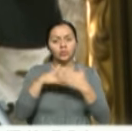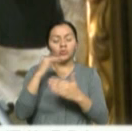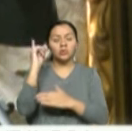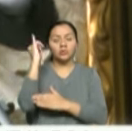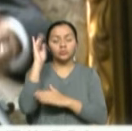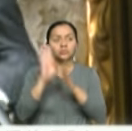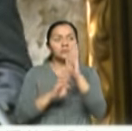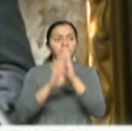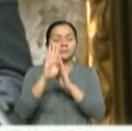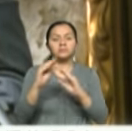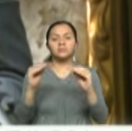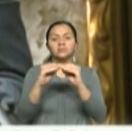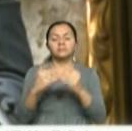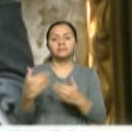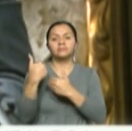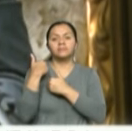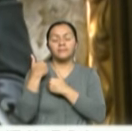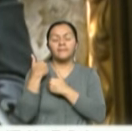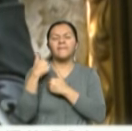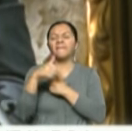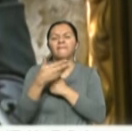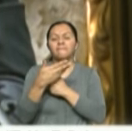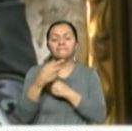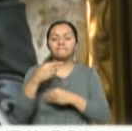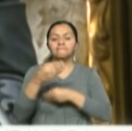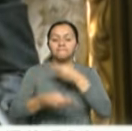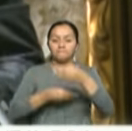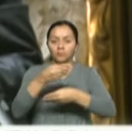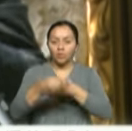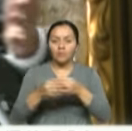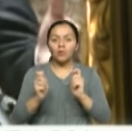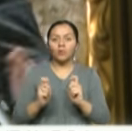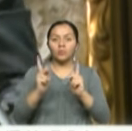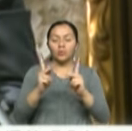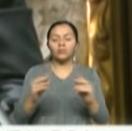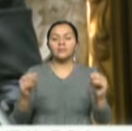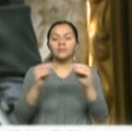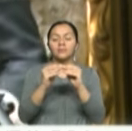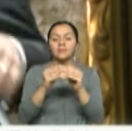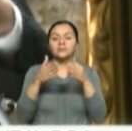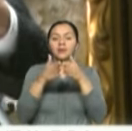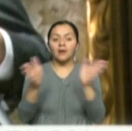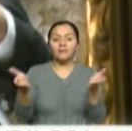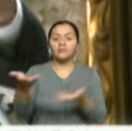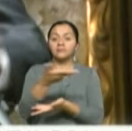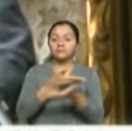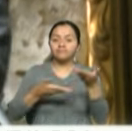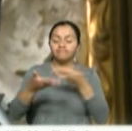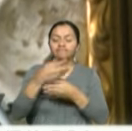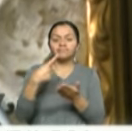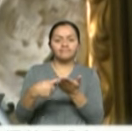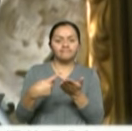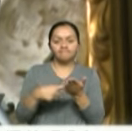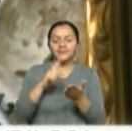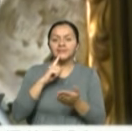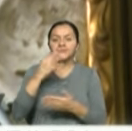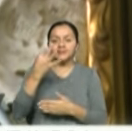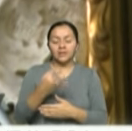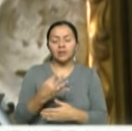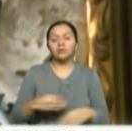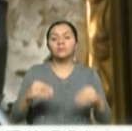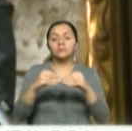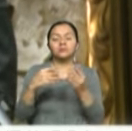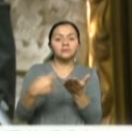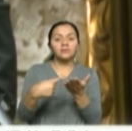parte precisamente por eso, por generar un espacio abierto, un espacio de debate serio, un espacio de